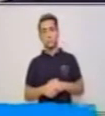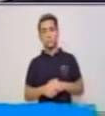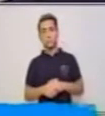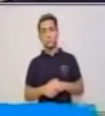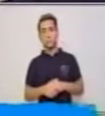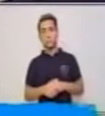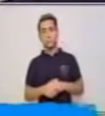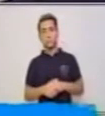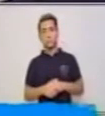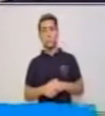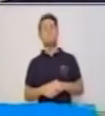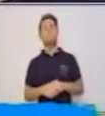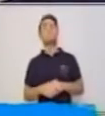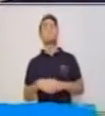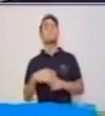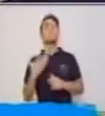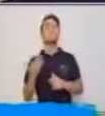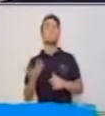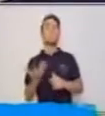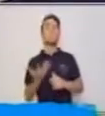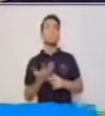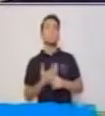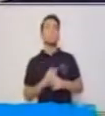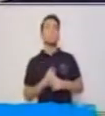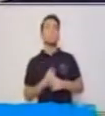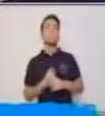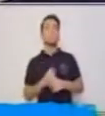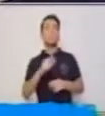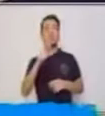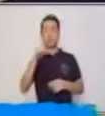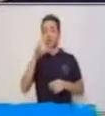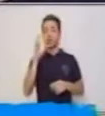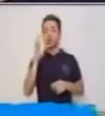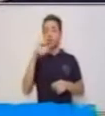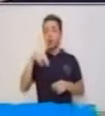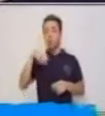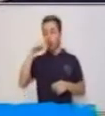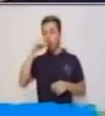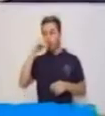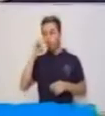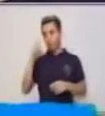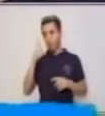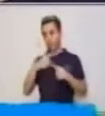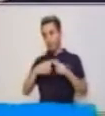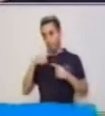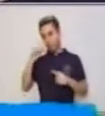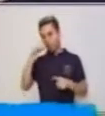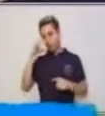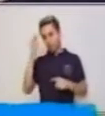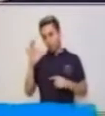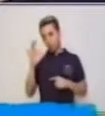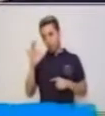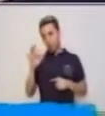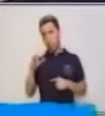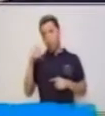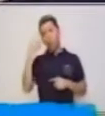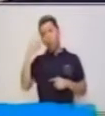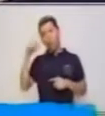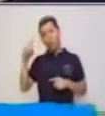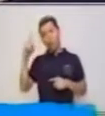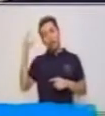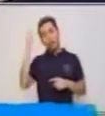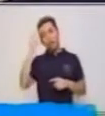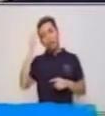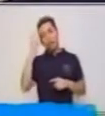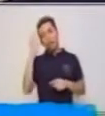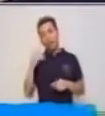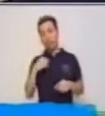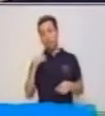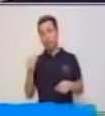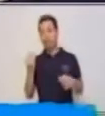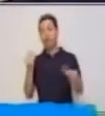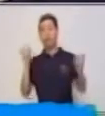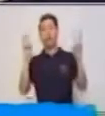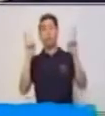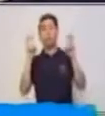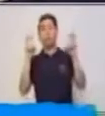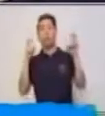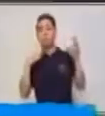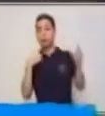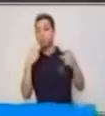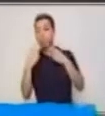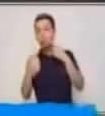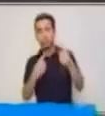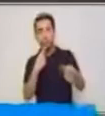El contexto nos permite saber sobre qué tema vamos a